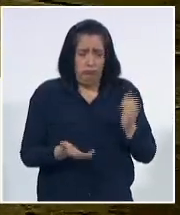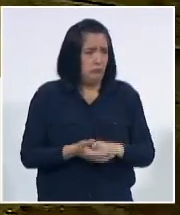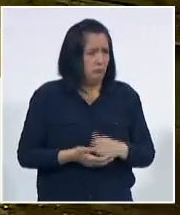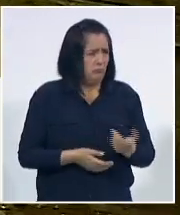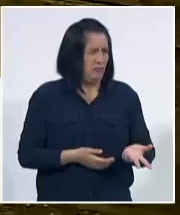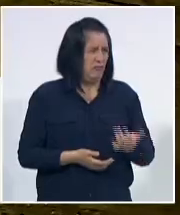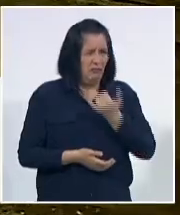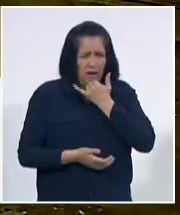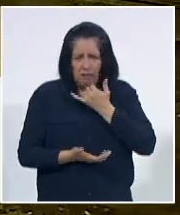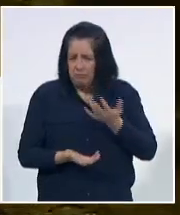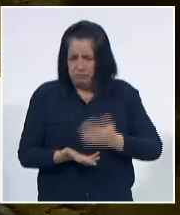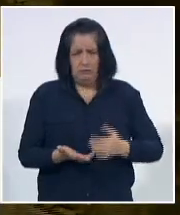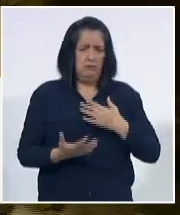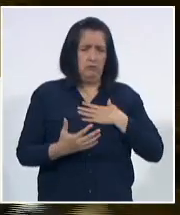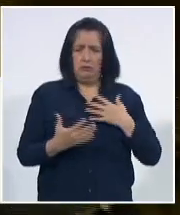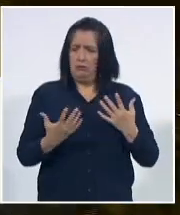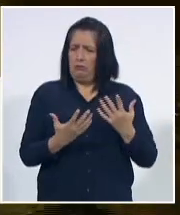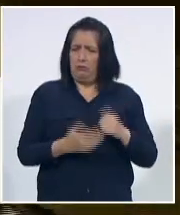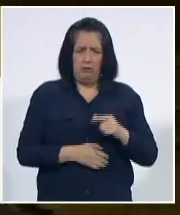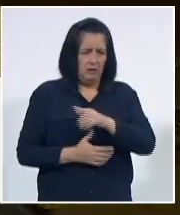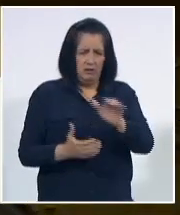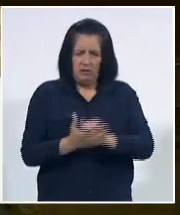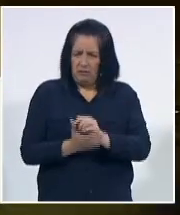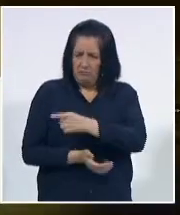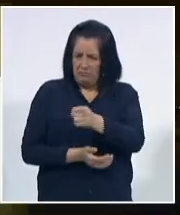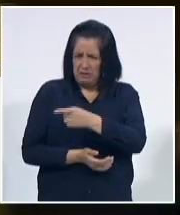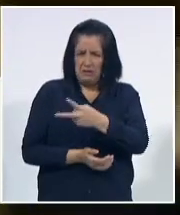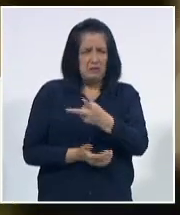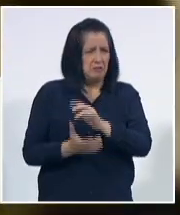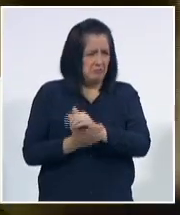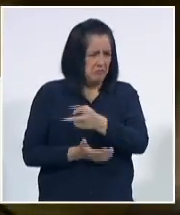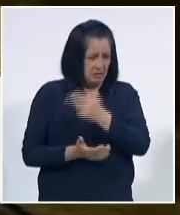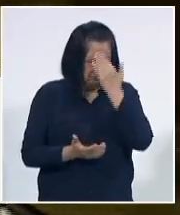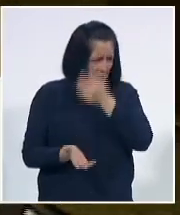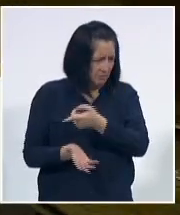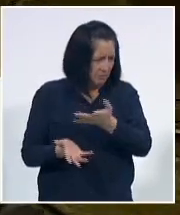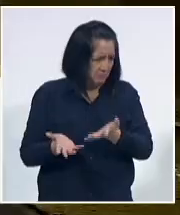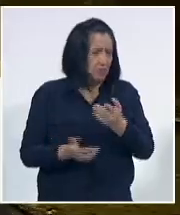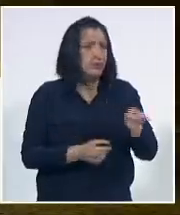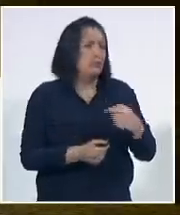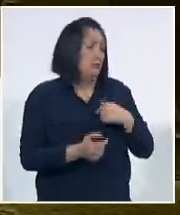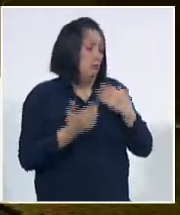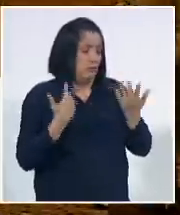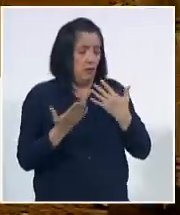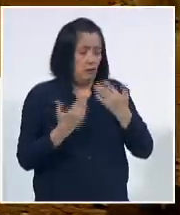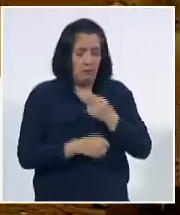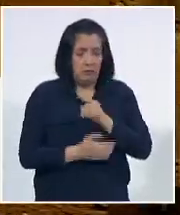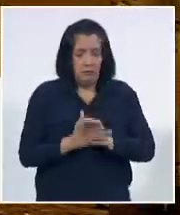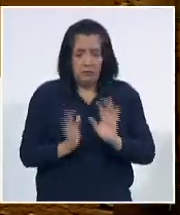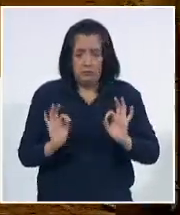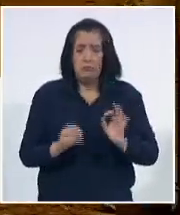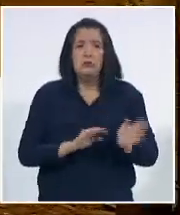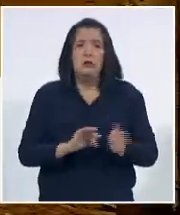lo que está pasando me tiene desconcertada. Las amigas son las que saben, ellas, porque con ellas están. ¿Has podido hablar con las amigas? No he podido hablar con ellas.